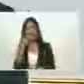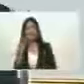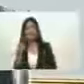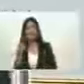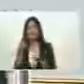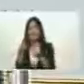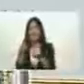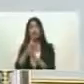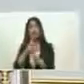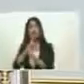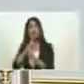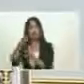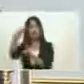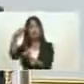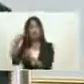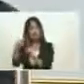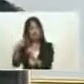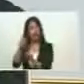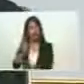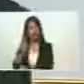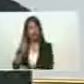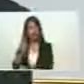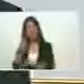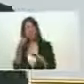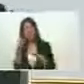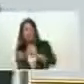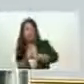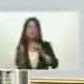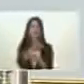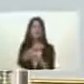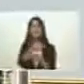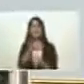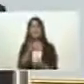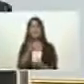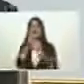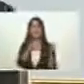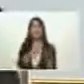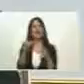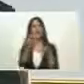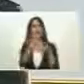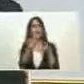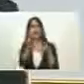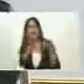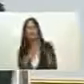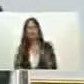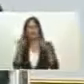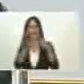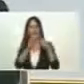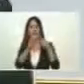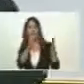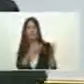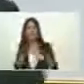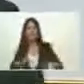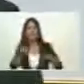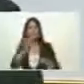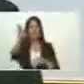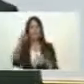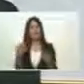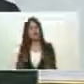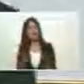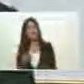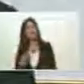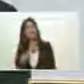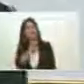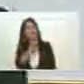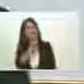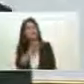rectificaciones y enmiendas. Basta de nominalismo, plan A, plan B, plan de la patria. Presidente, y